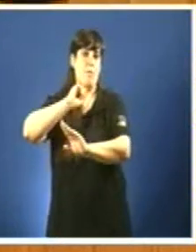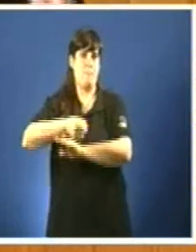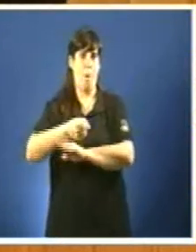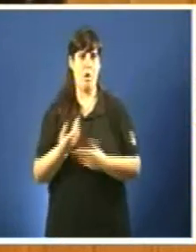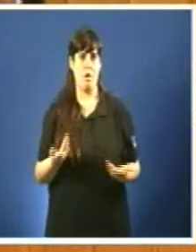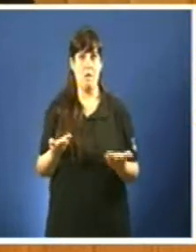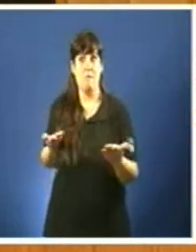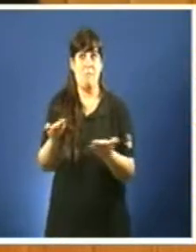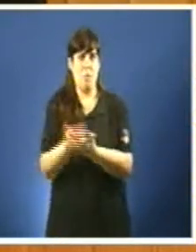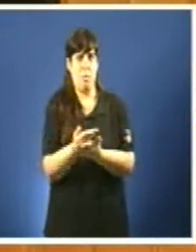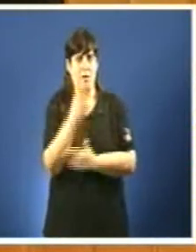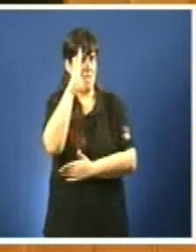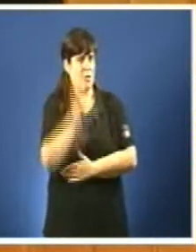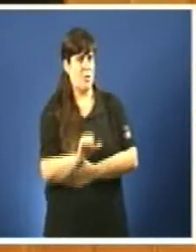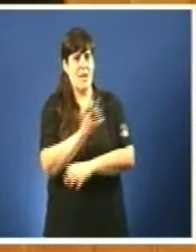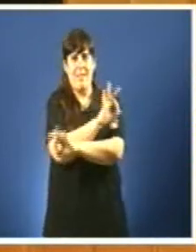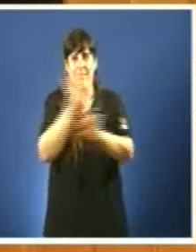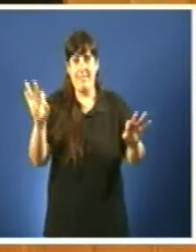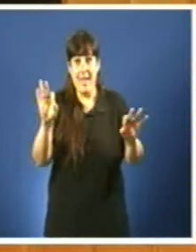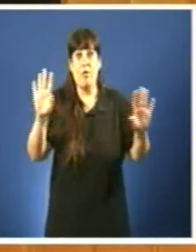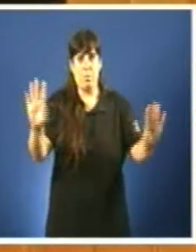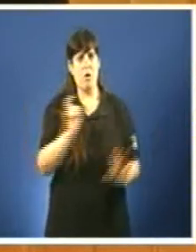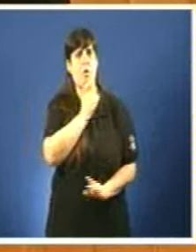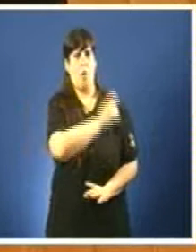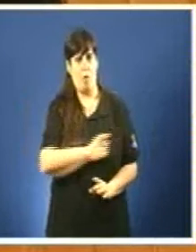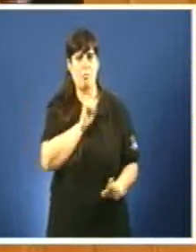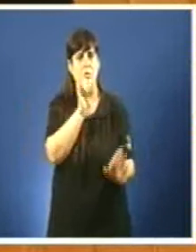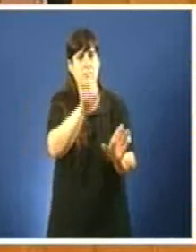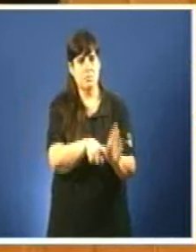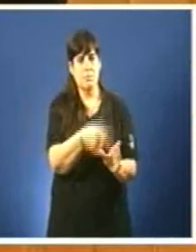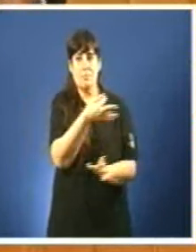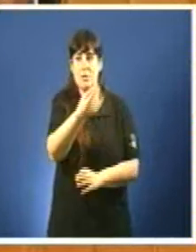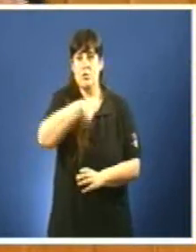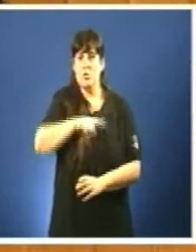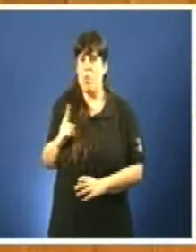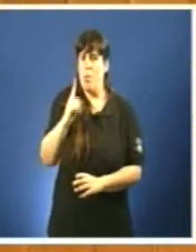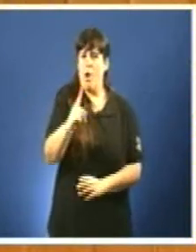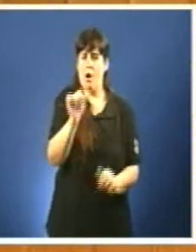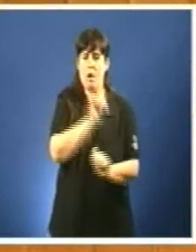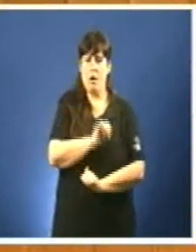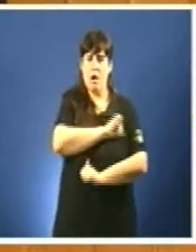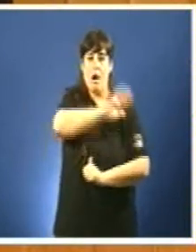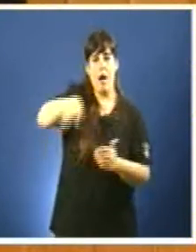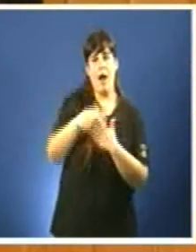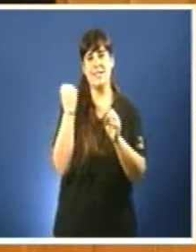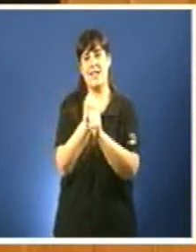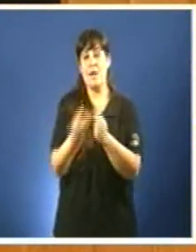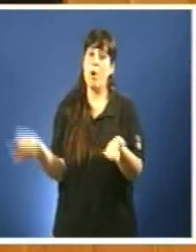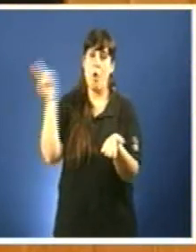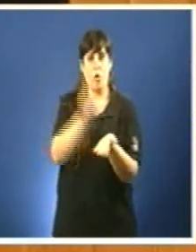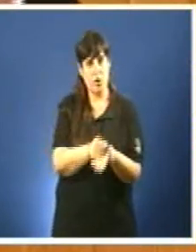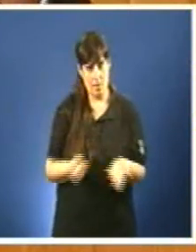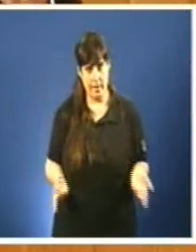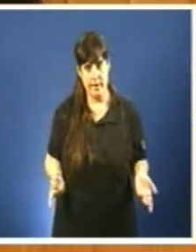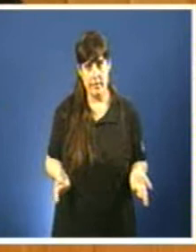Pero está nesa comisión e levamos esperando máis dun ano a que se reanuden tamén os seus traballos. Autovía da Costa da